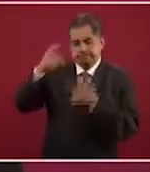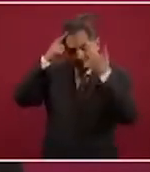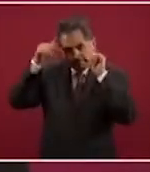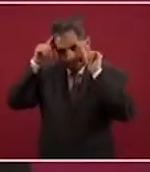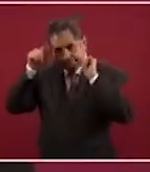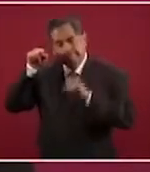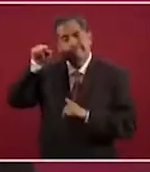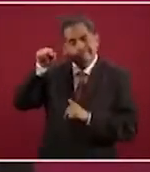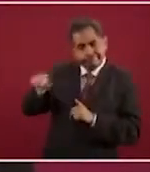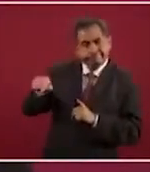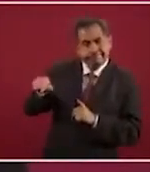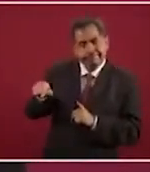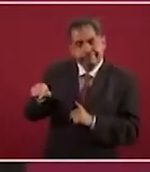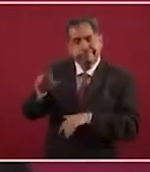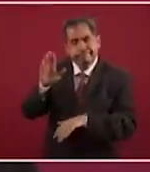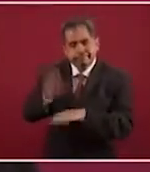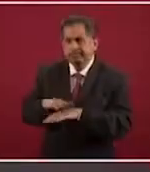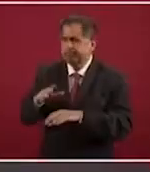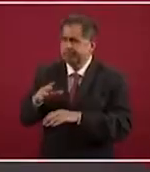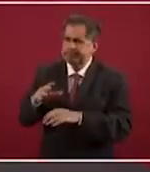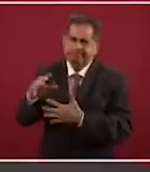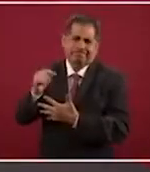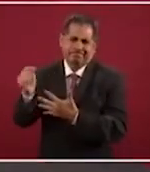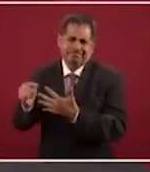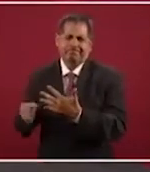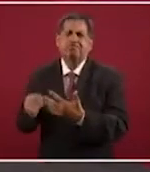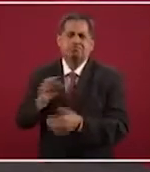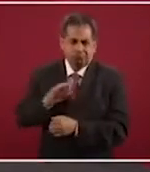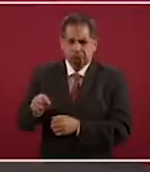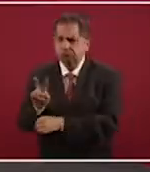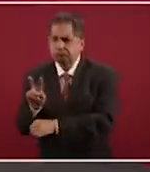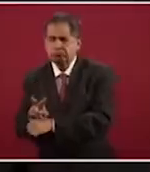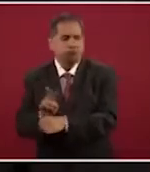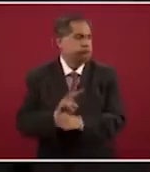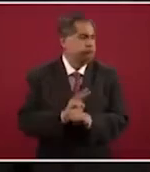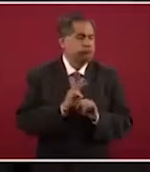tiene más elementos para cuidar